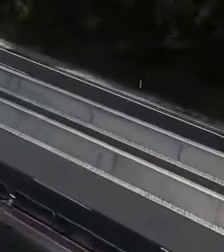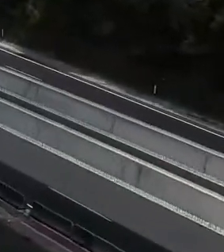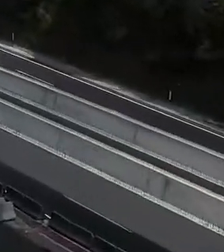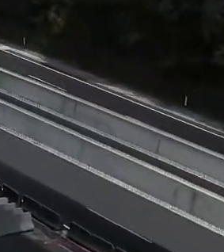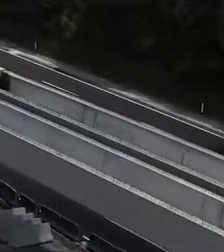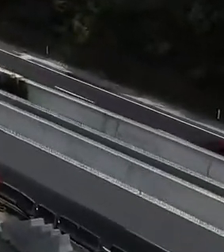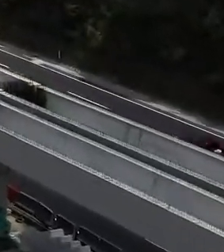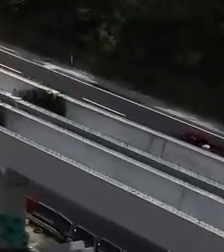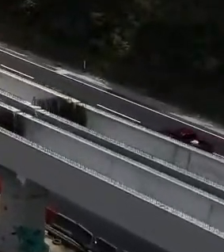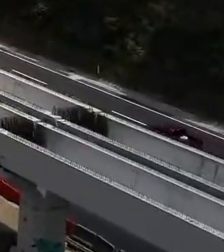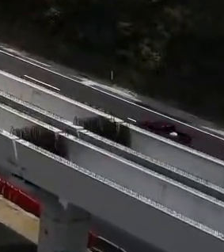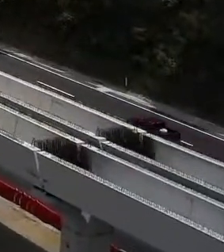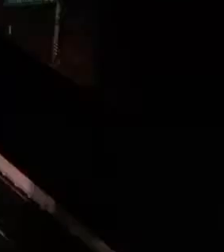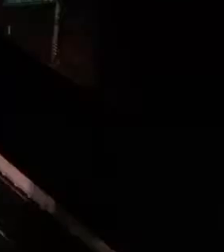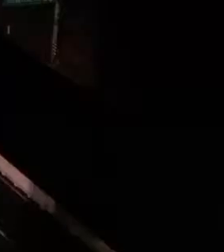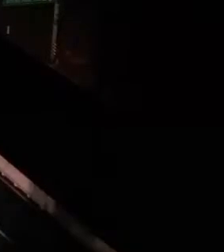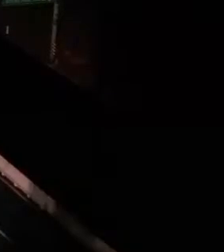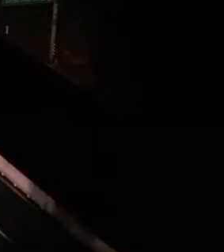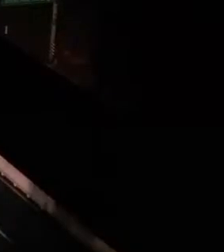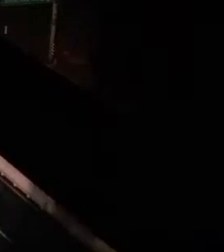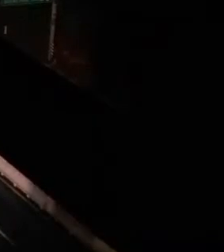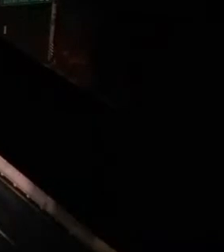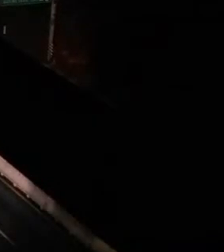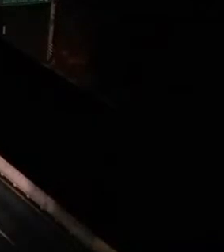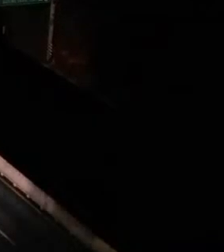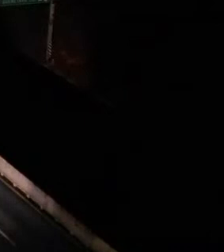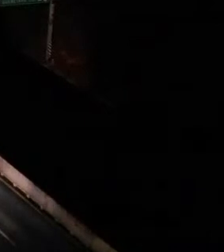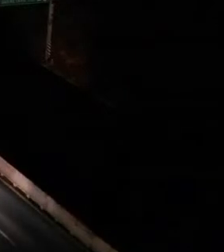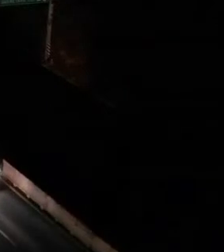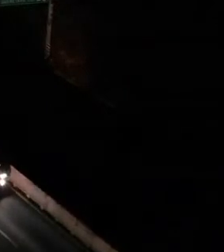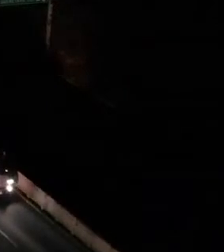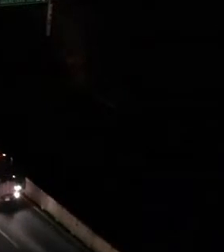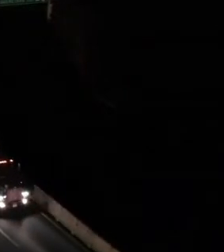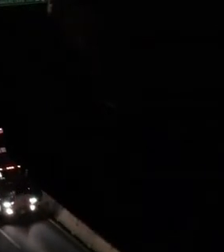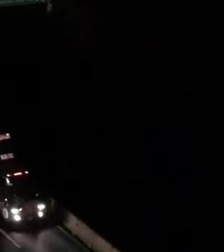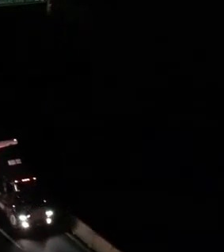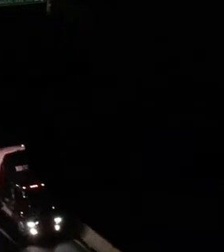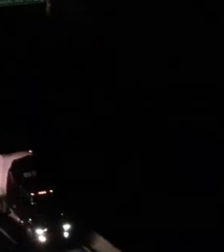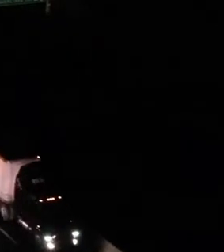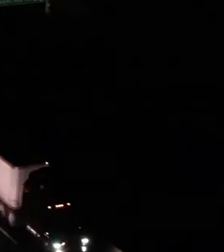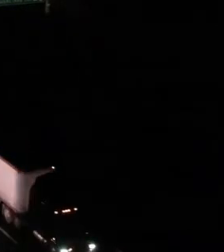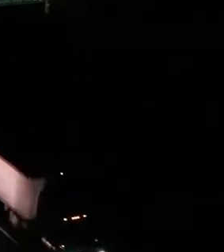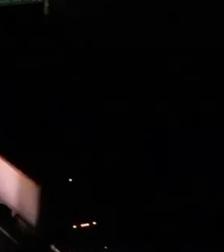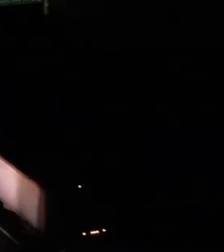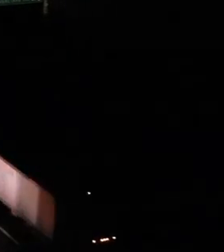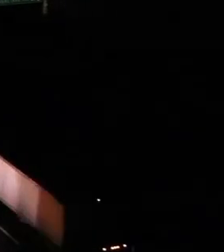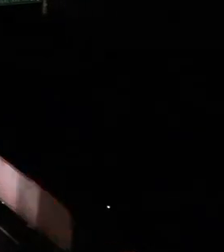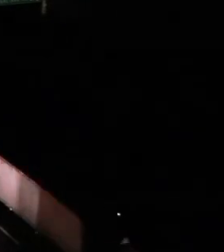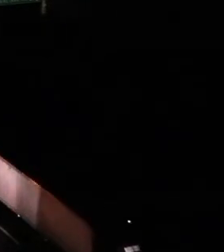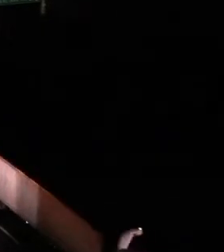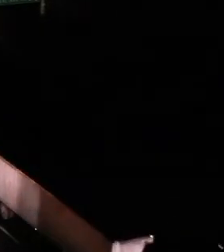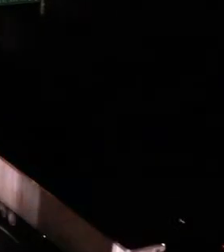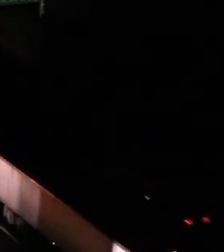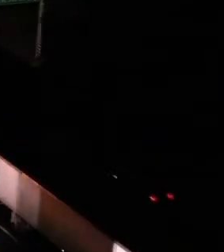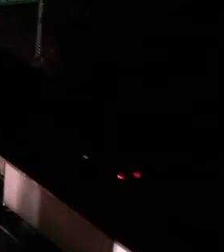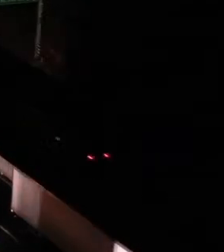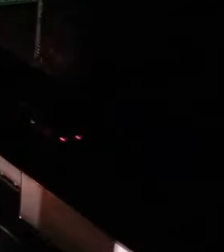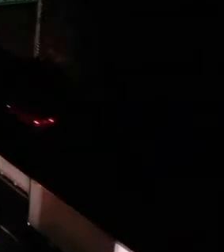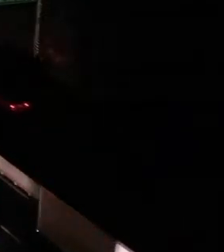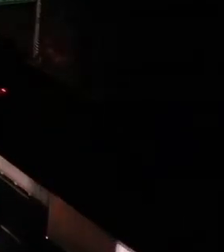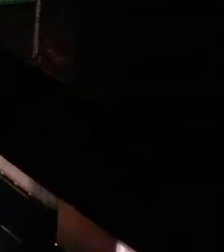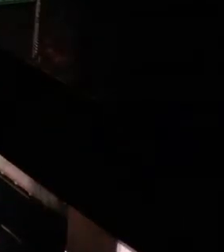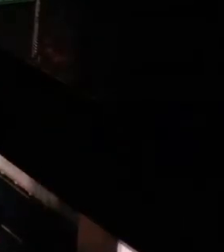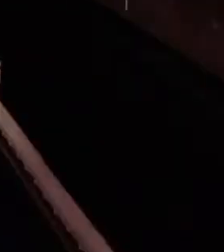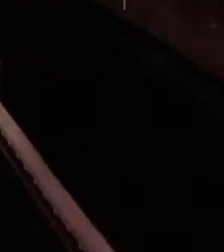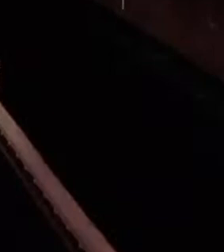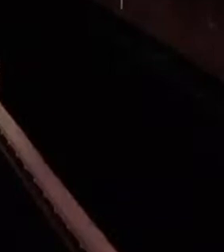Frente 2, Carretera Federal. Se han montado 22 de las 38 traves prefabricadas de este frente. Las 14